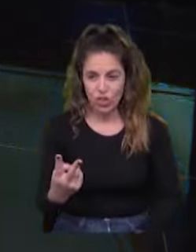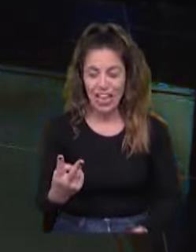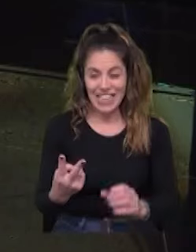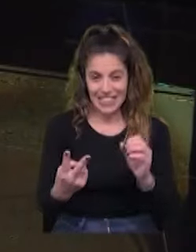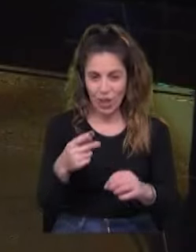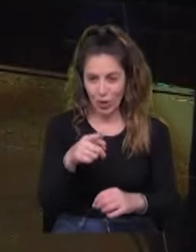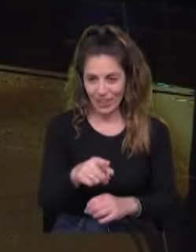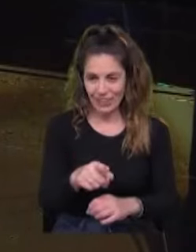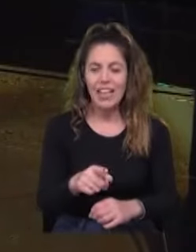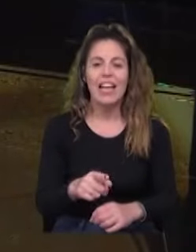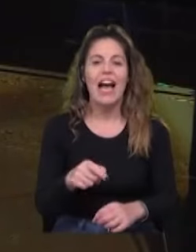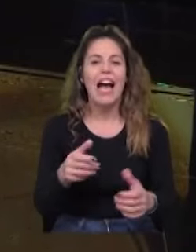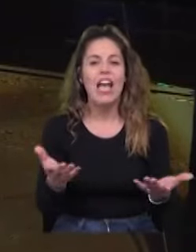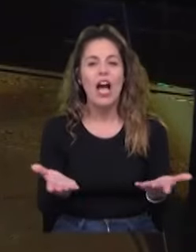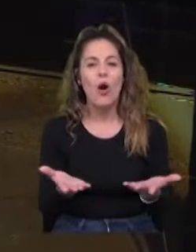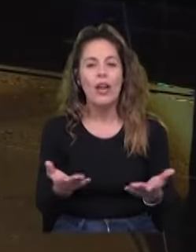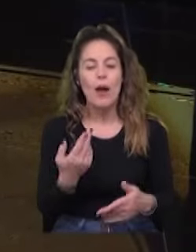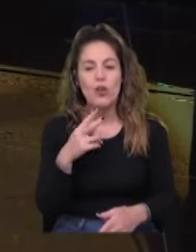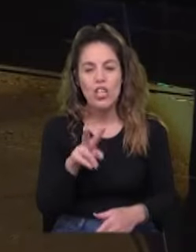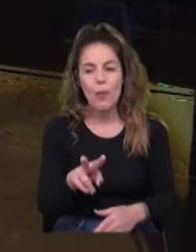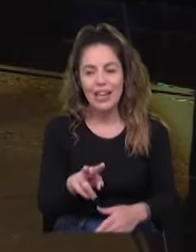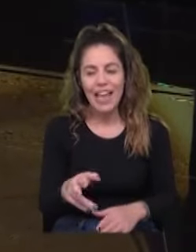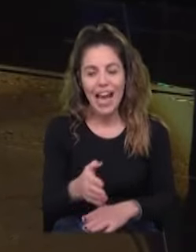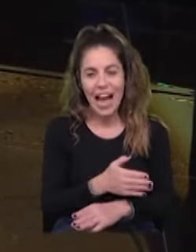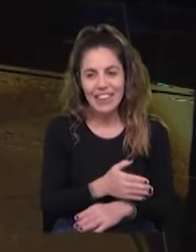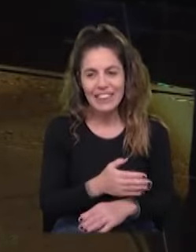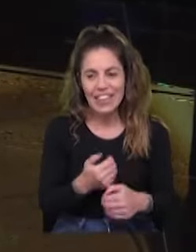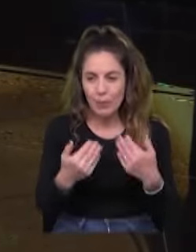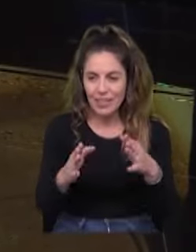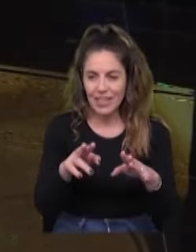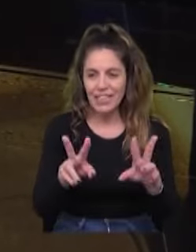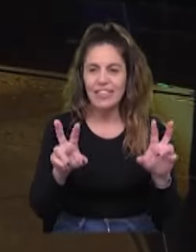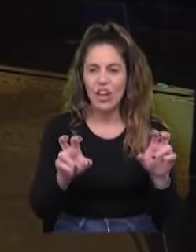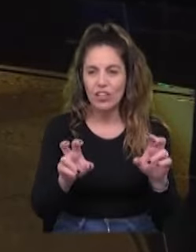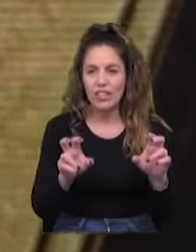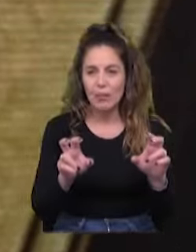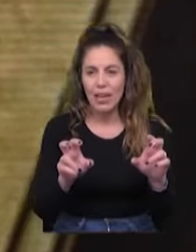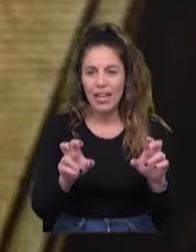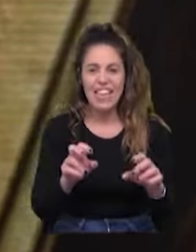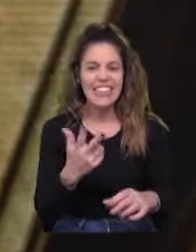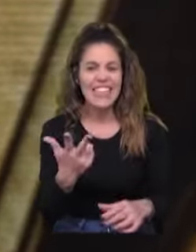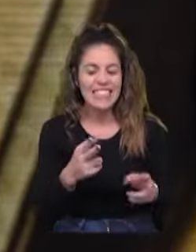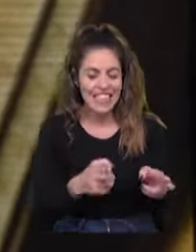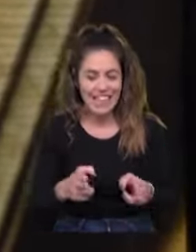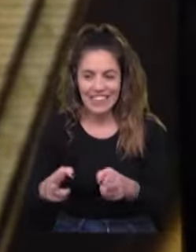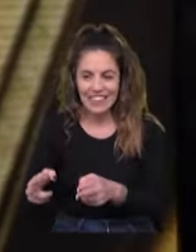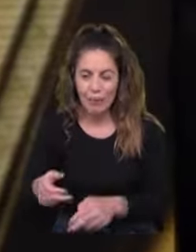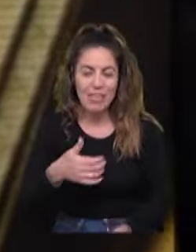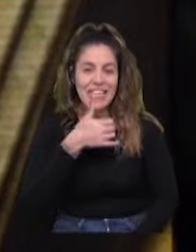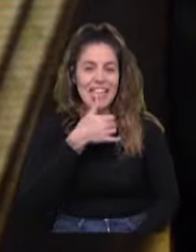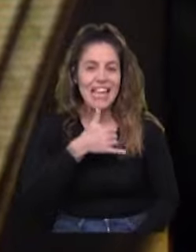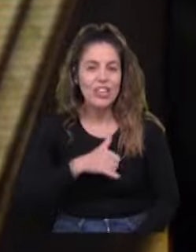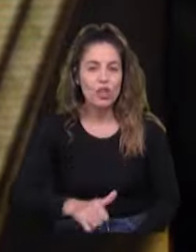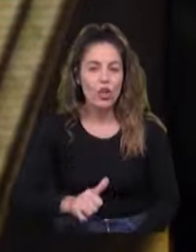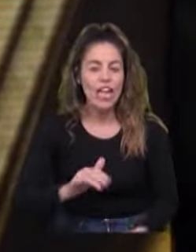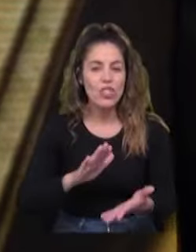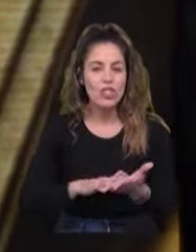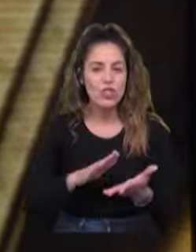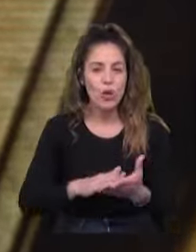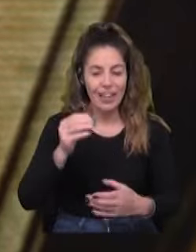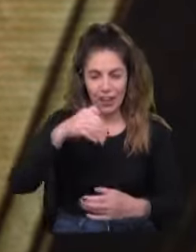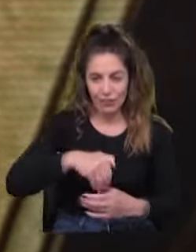cer exactamente y acá vamos a ir a desglosar antes de meternos en estos datos decimos hay tres etapas en la historia sobre los referendos